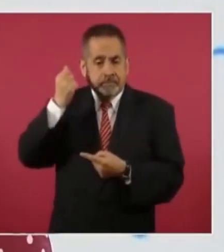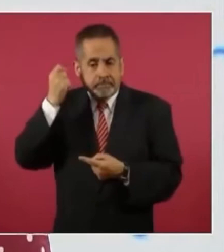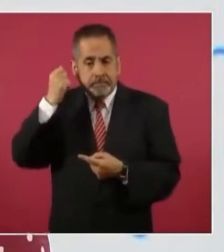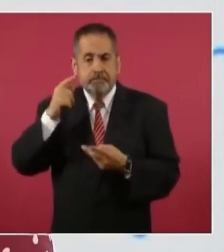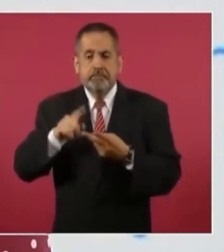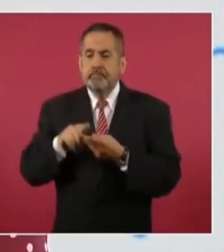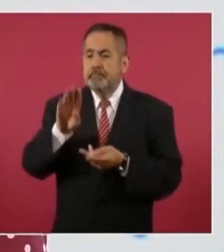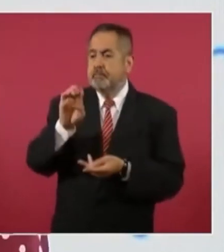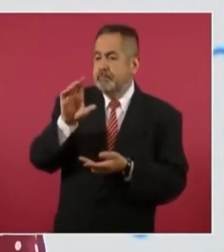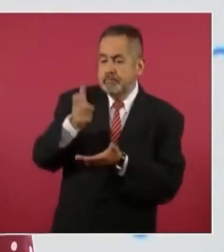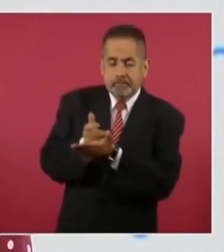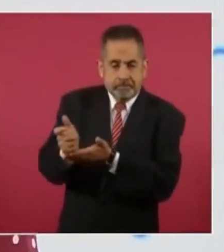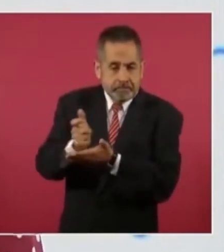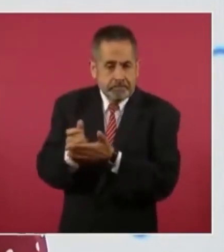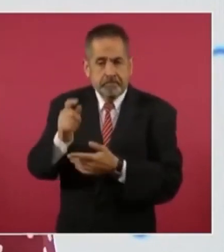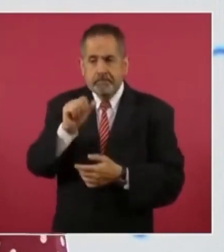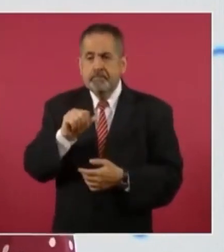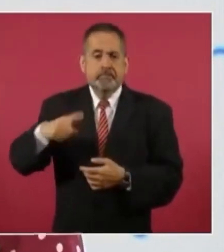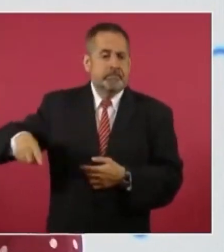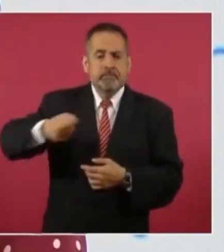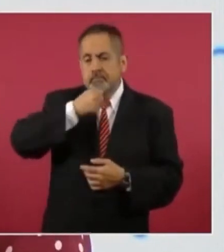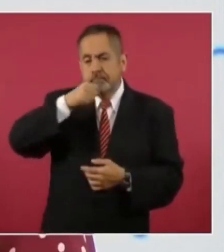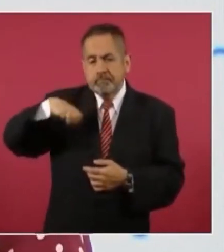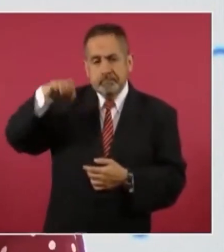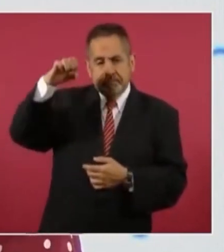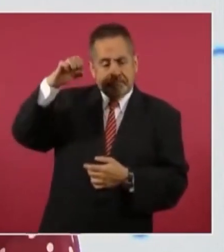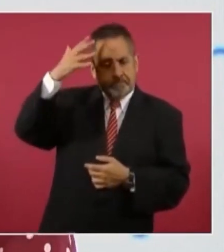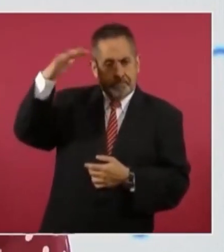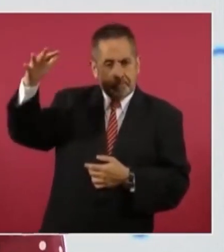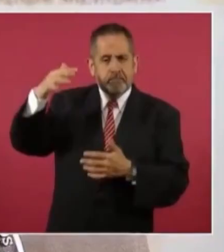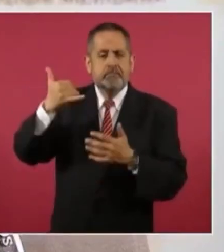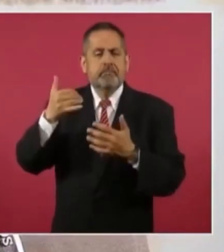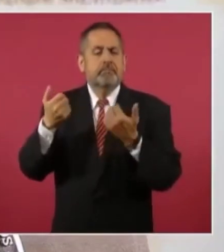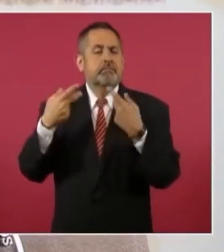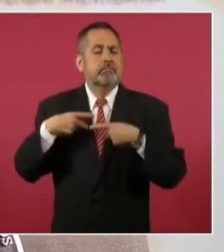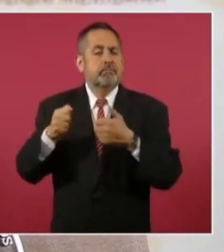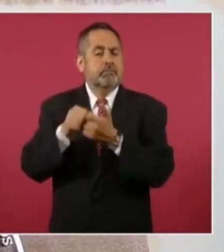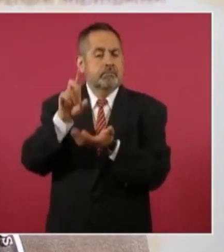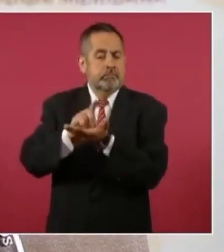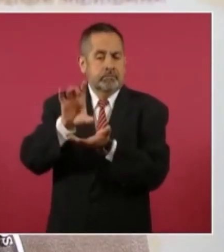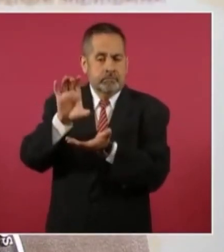pensiones para adultos mayores y para personas con discapacidad.